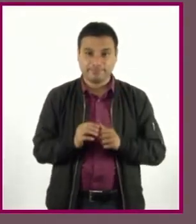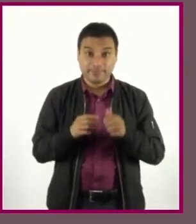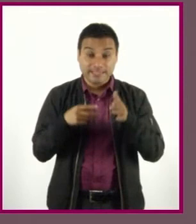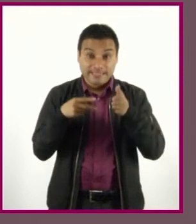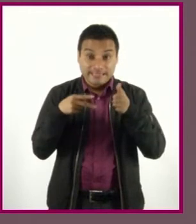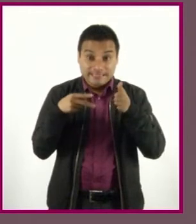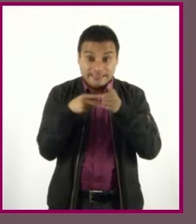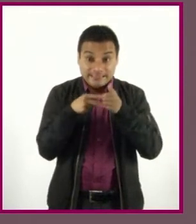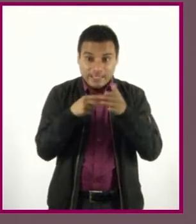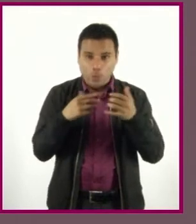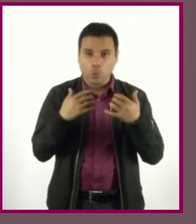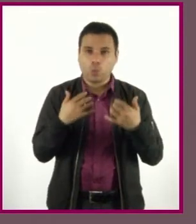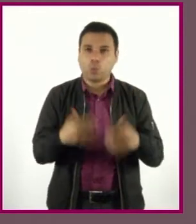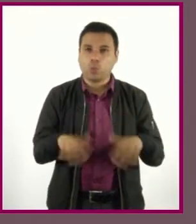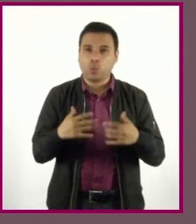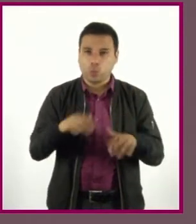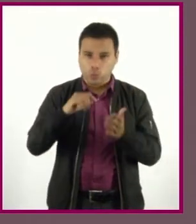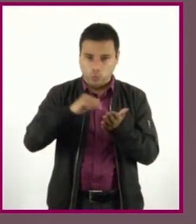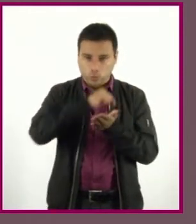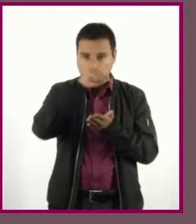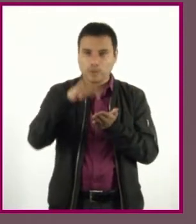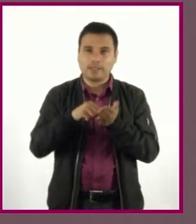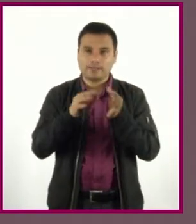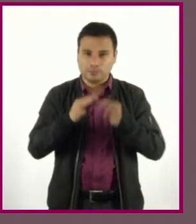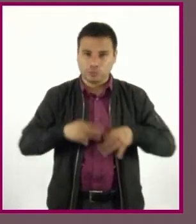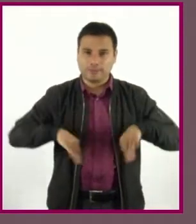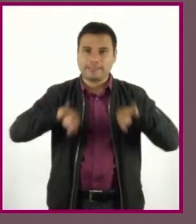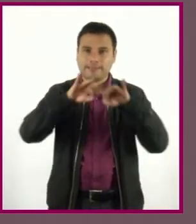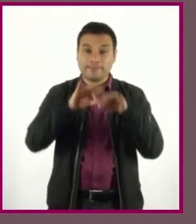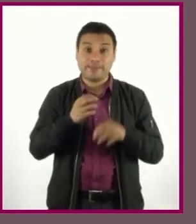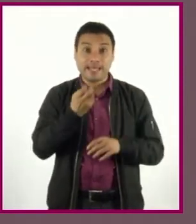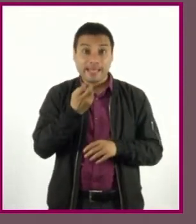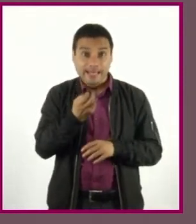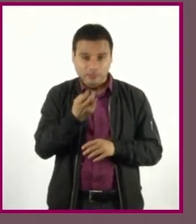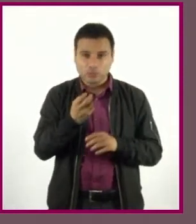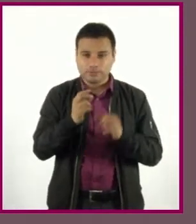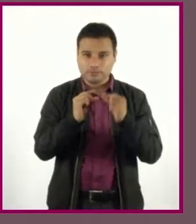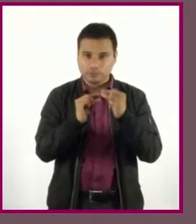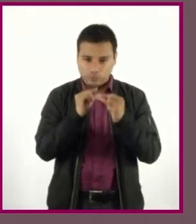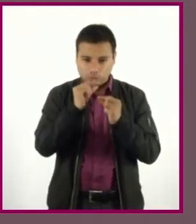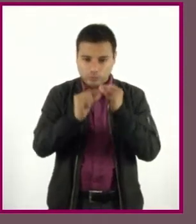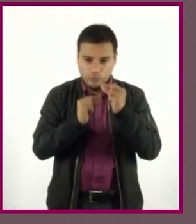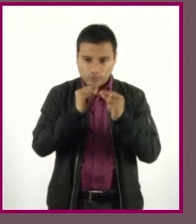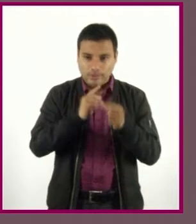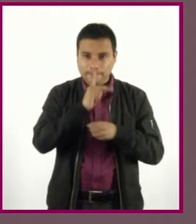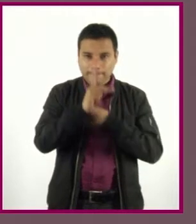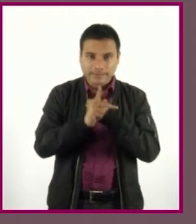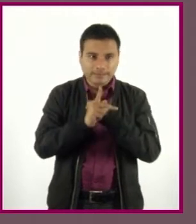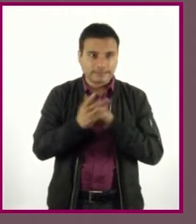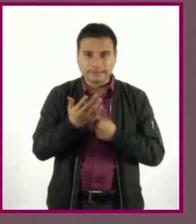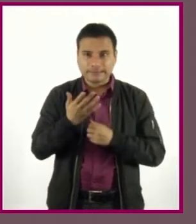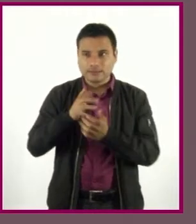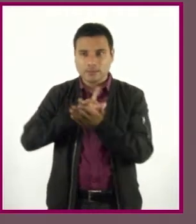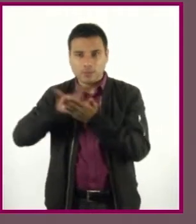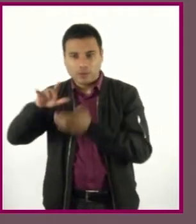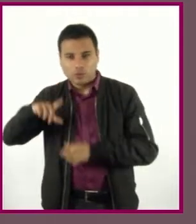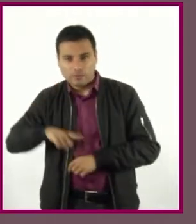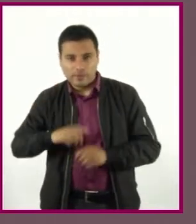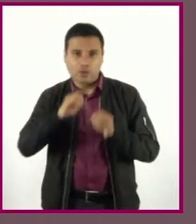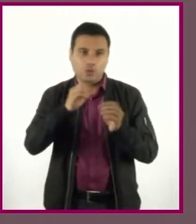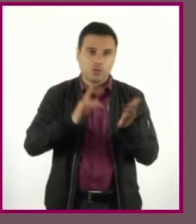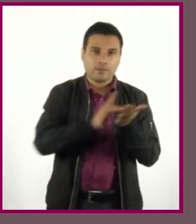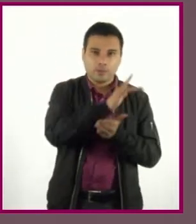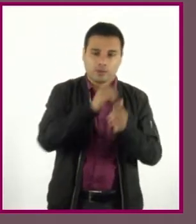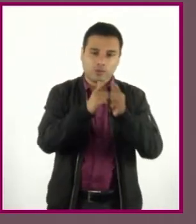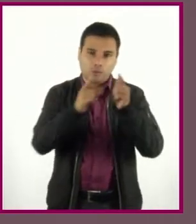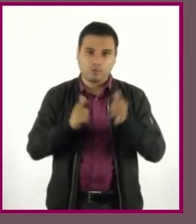un punto estratégico. Esto ha motivado a que diversas naciones tomen una postura clara en el conflicto.